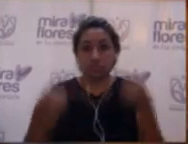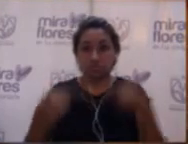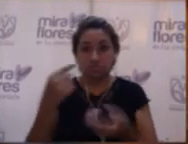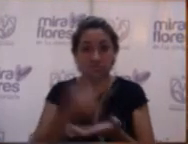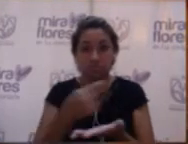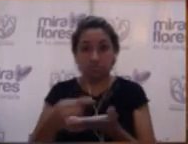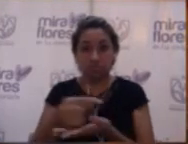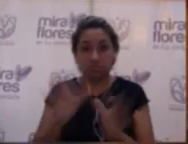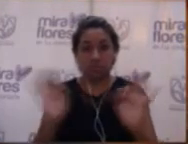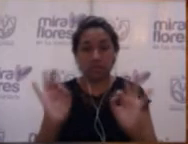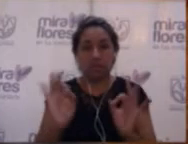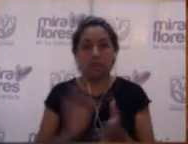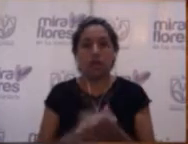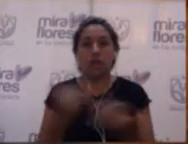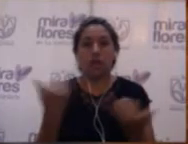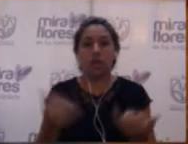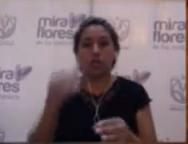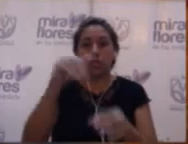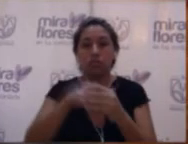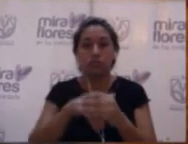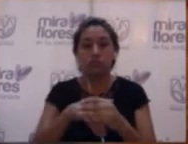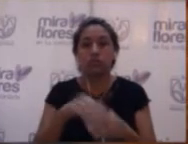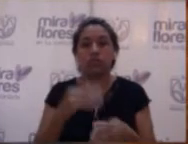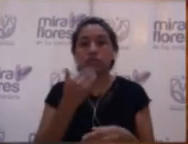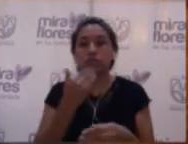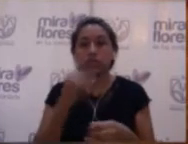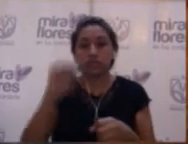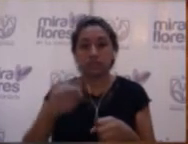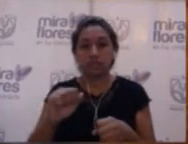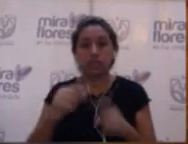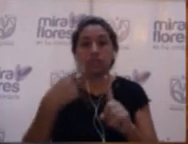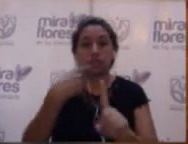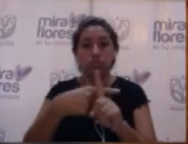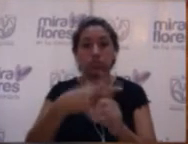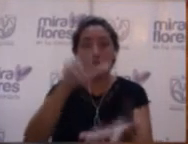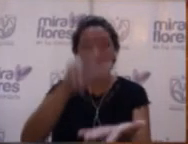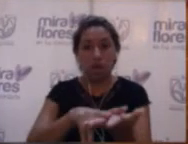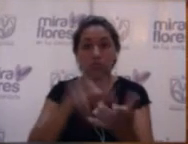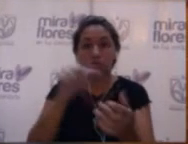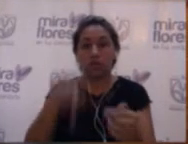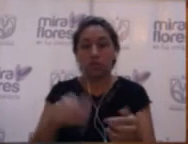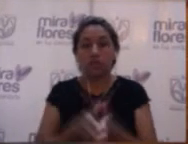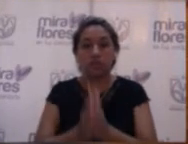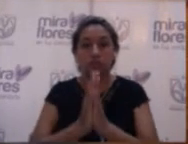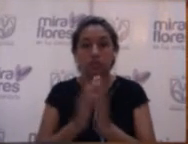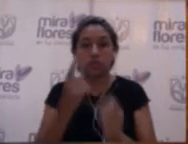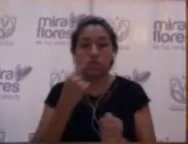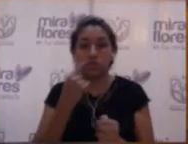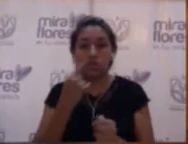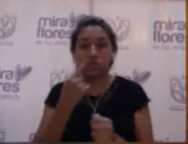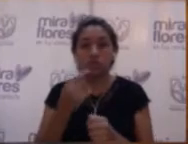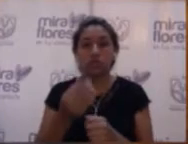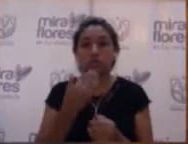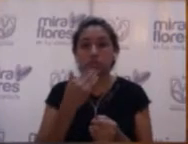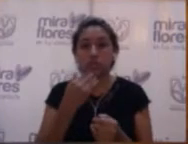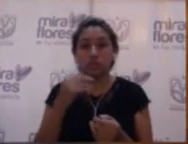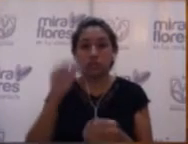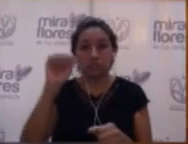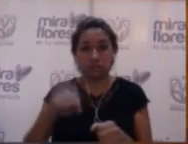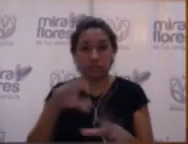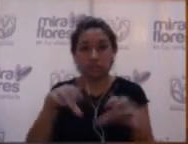Si no hay debate, procederemos al voto. Aquellos miembros del Consejo que estén a favor de aprobar esta licencia solicitada por el señor regidor, si van a expresarlo en